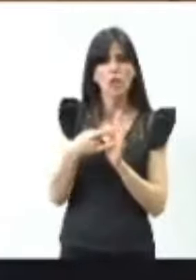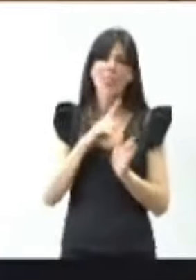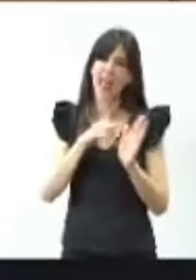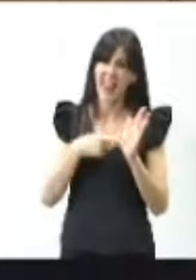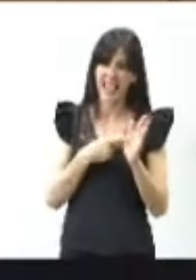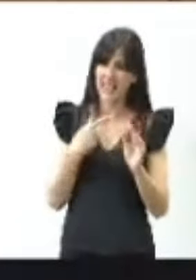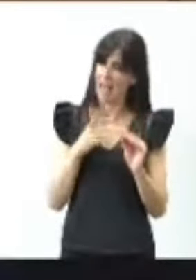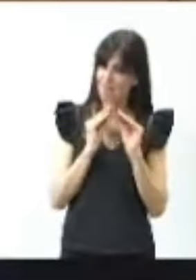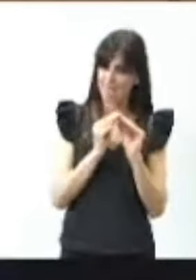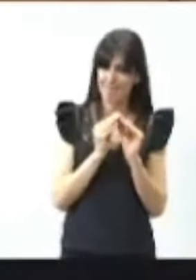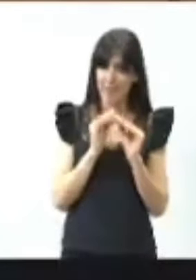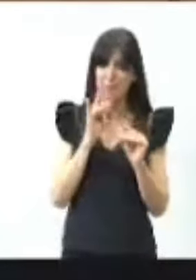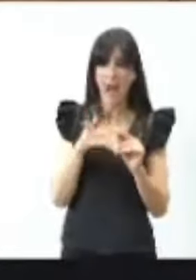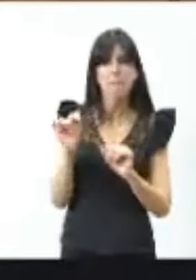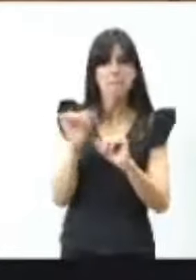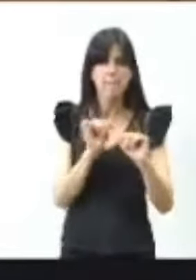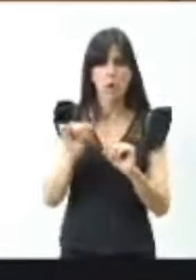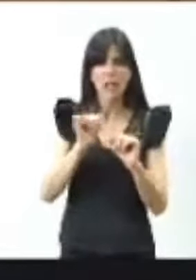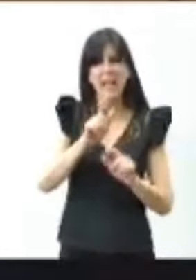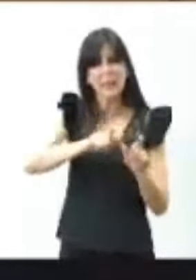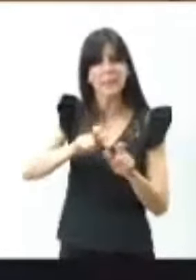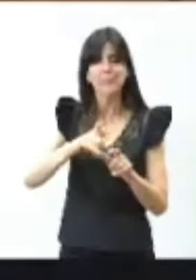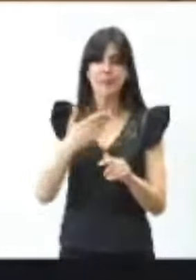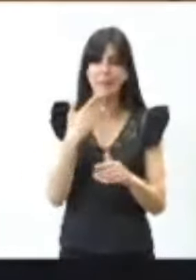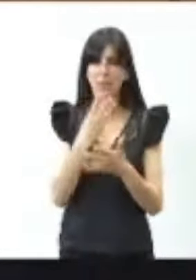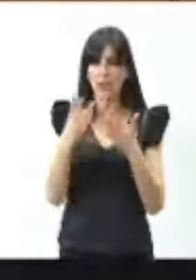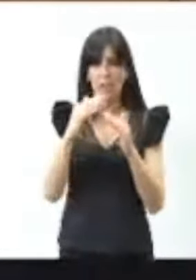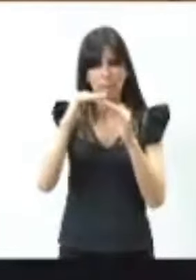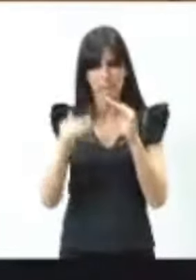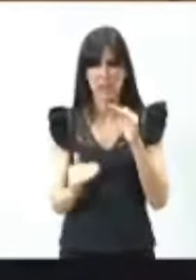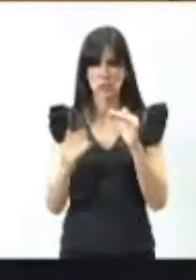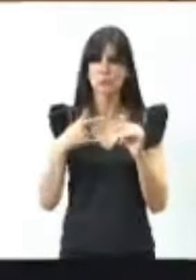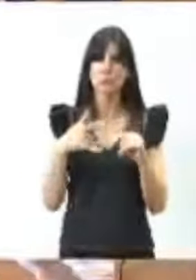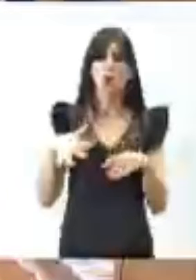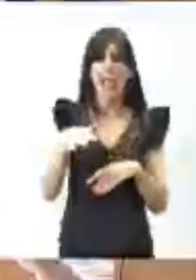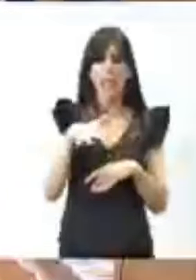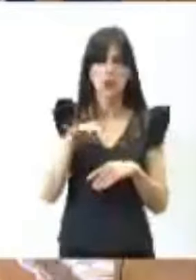a los menores en entornos digitales.